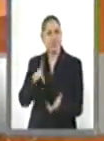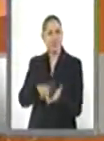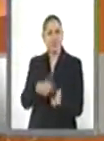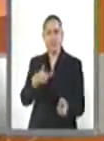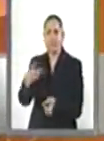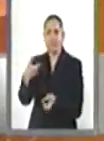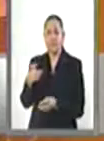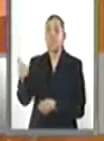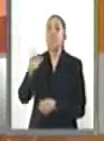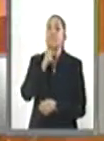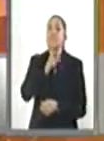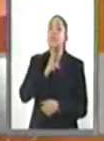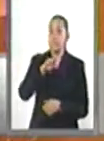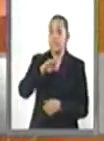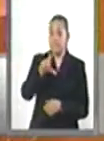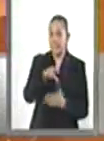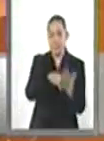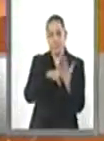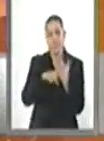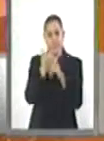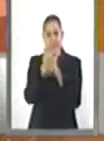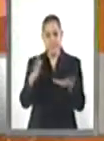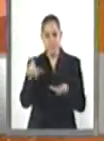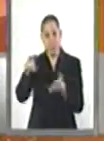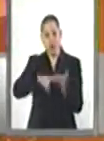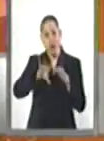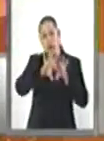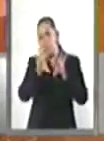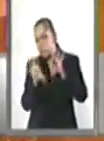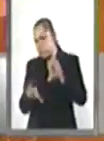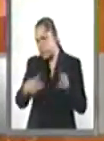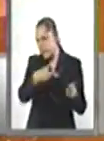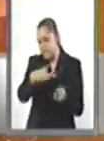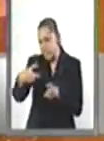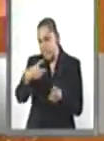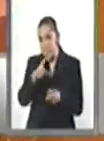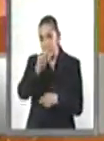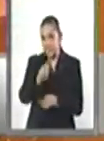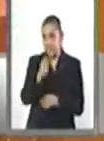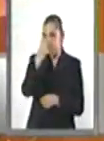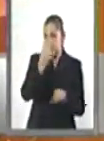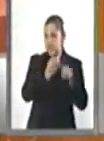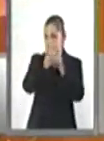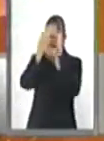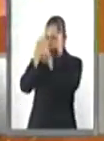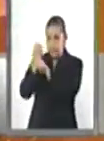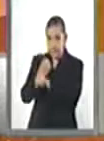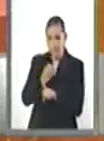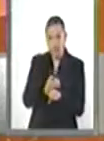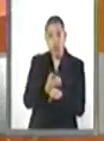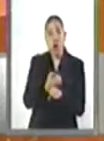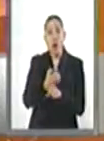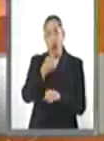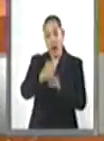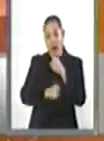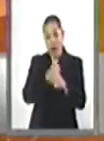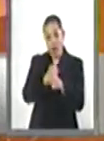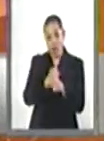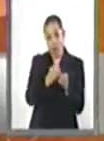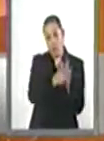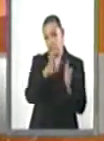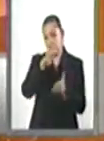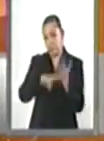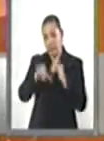daño financiero originado por tomas clandestinas en 22 entidades federativas durante el año